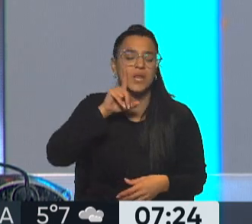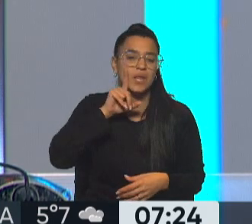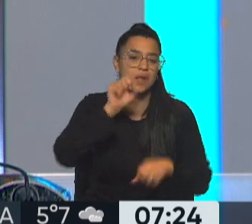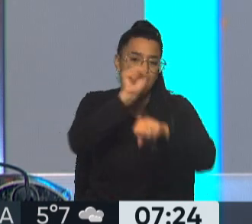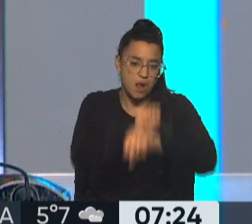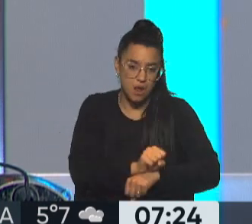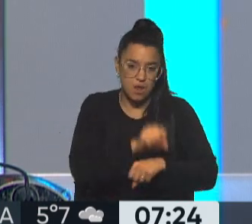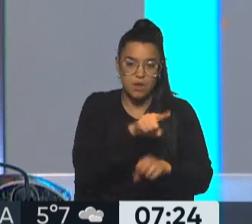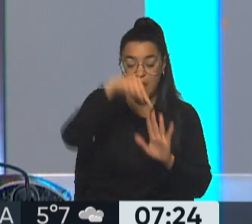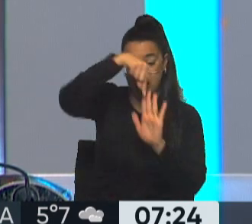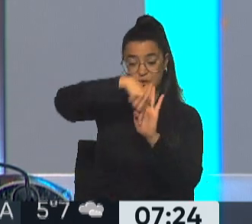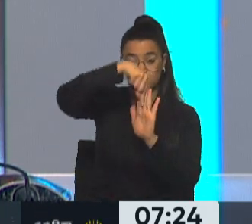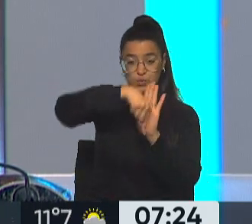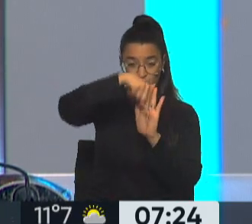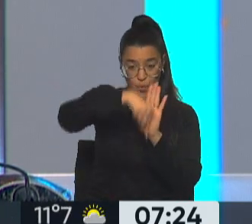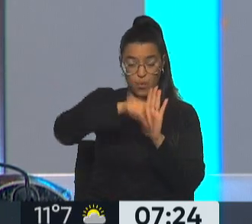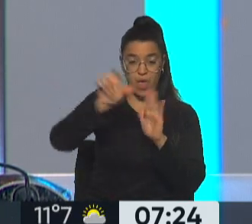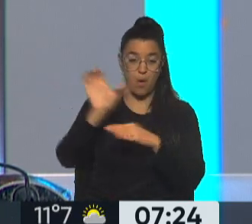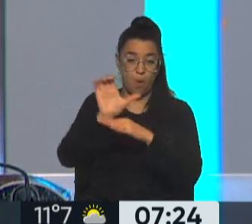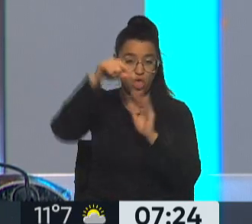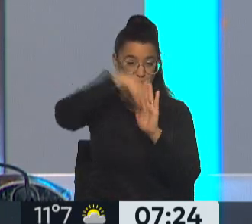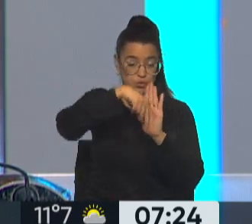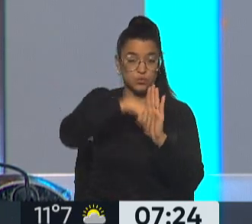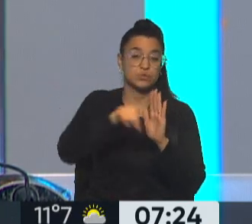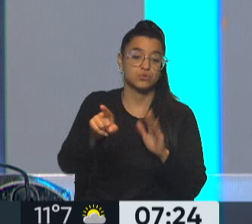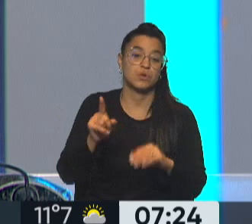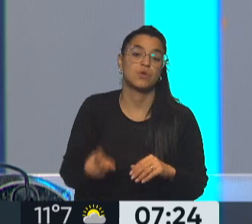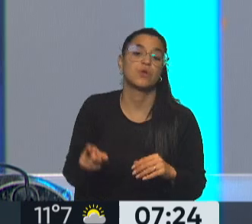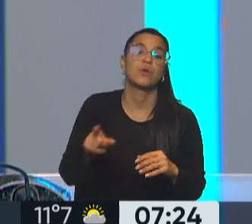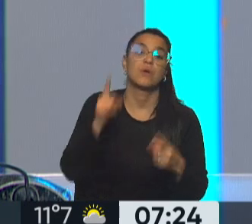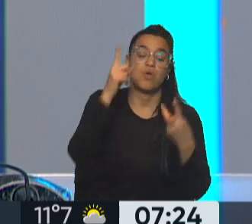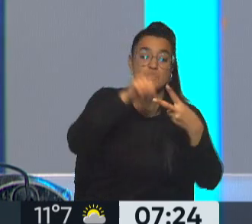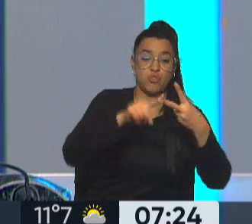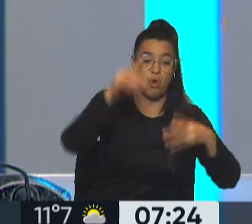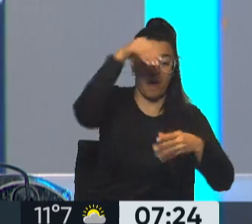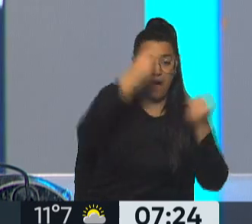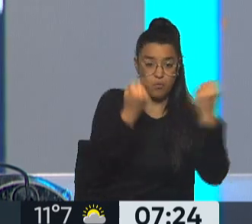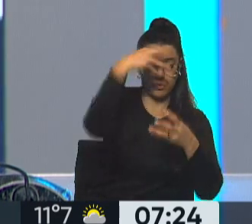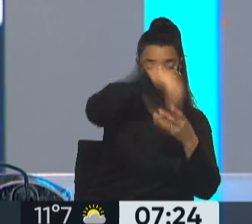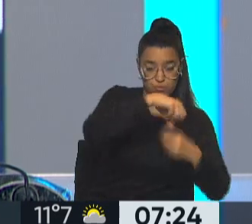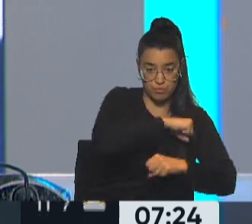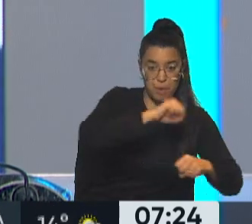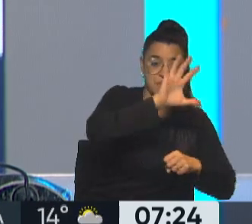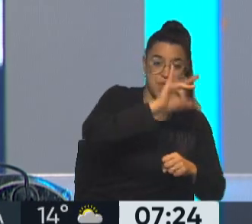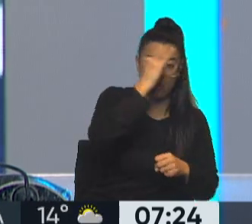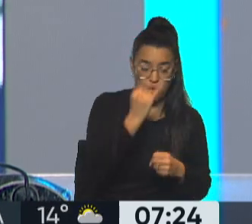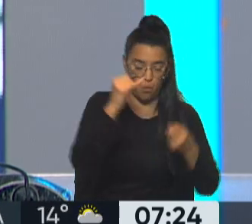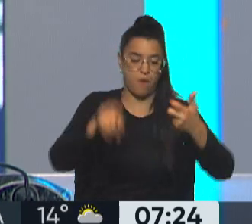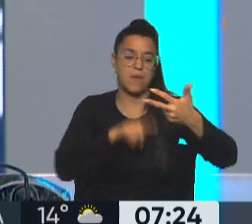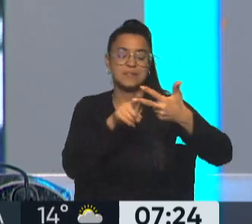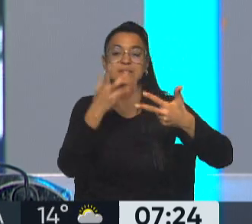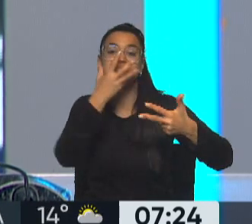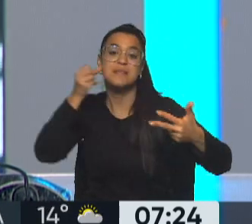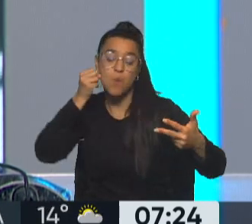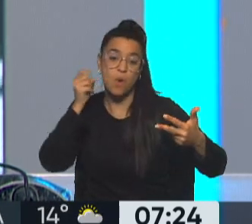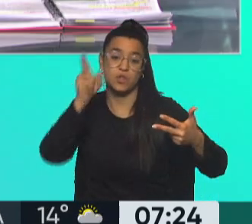Azuay, que queda al sur de Ecuador. Entonces ya contamos 2 coches bomba entre el miércoles y el jueves, el secuestro